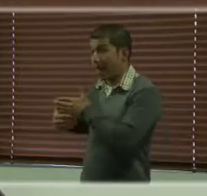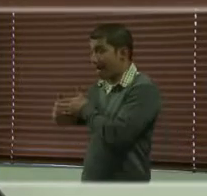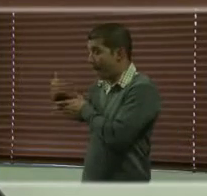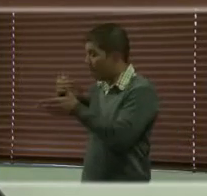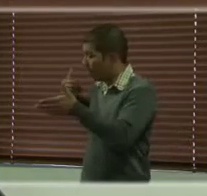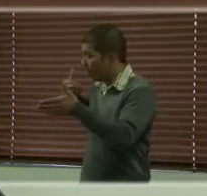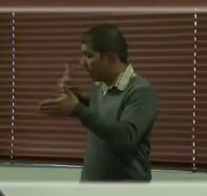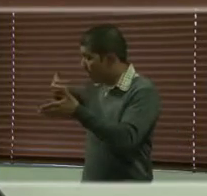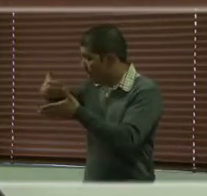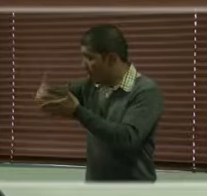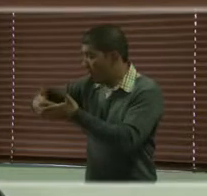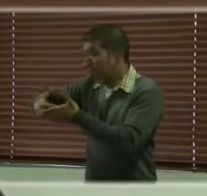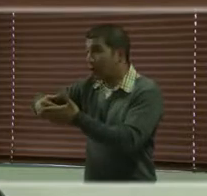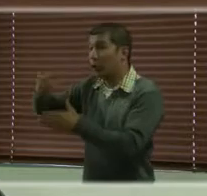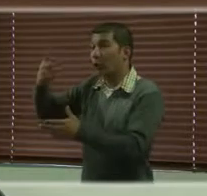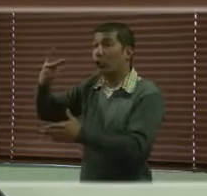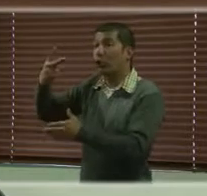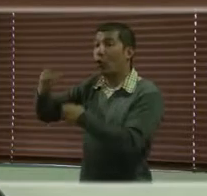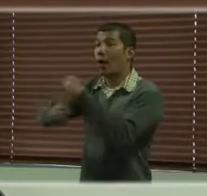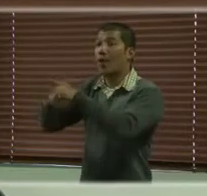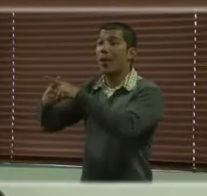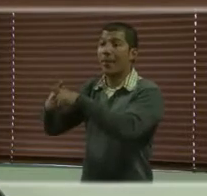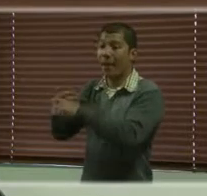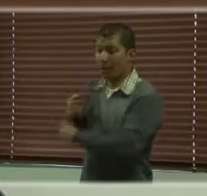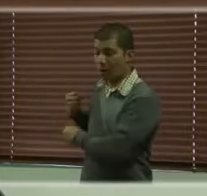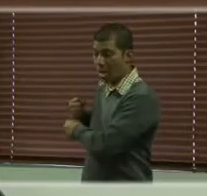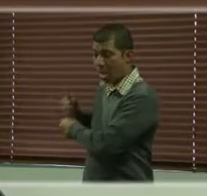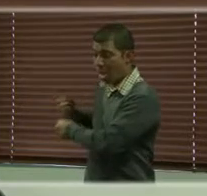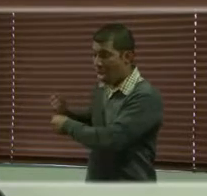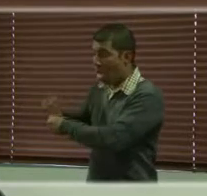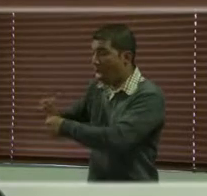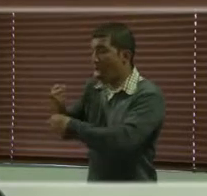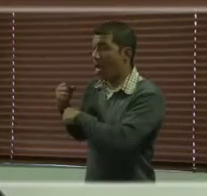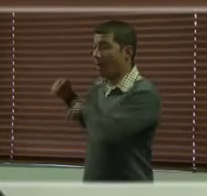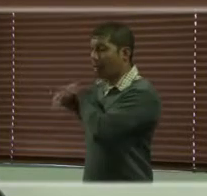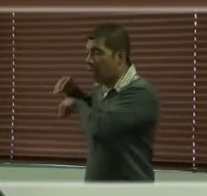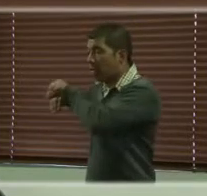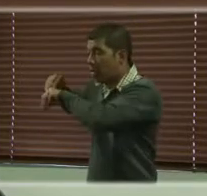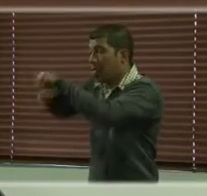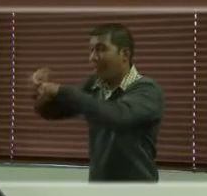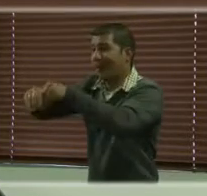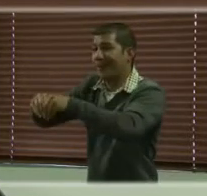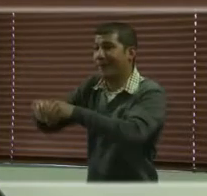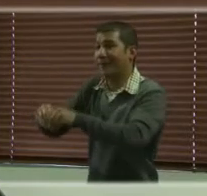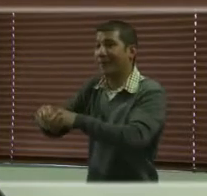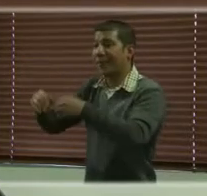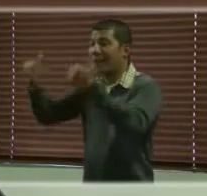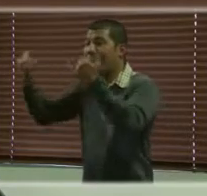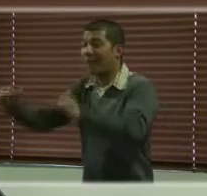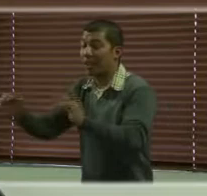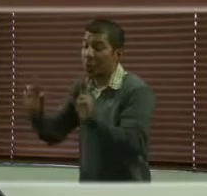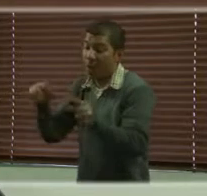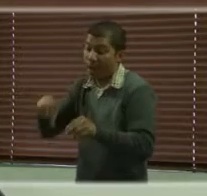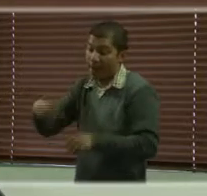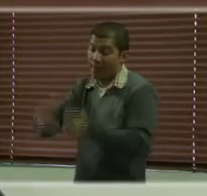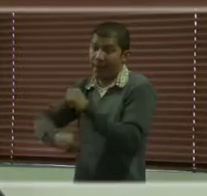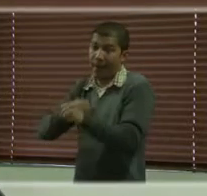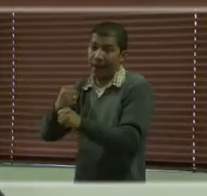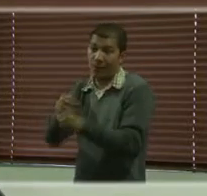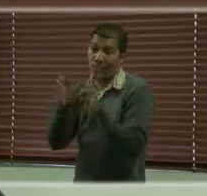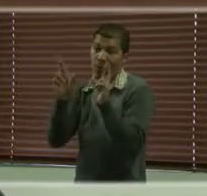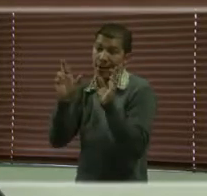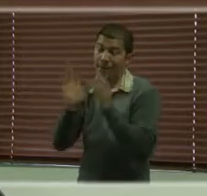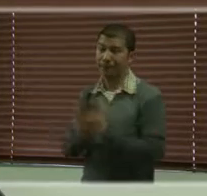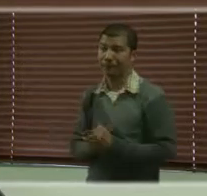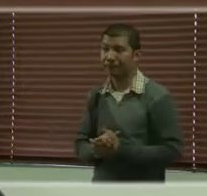este año va a cumplir tres años Así que Esperamos que sí se adopte y bueno los de Educación y vida